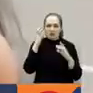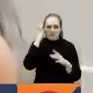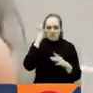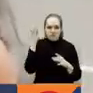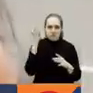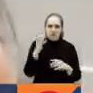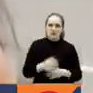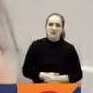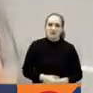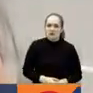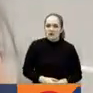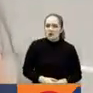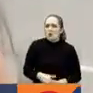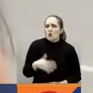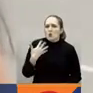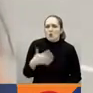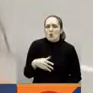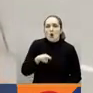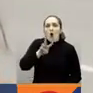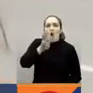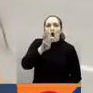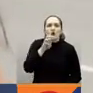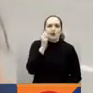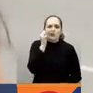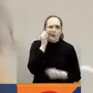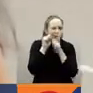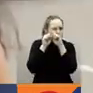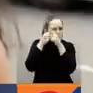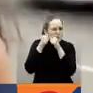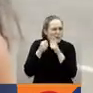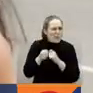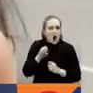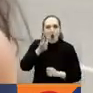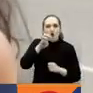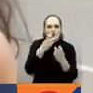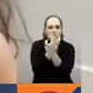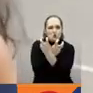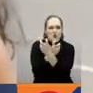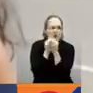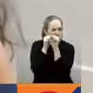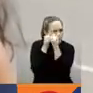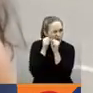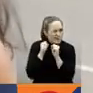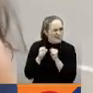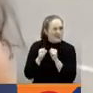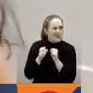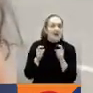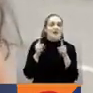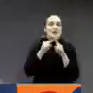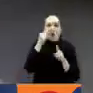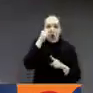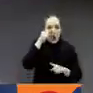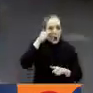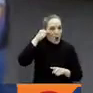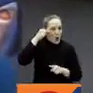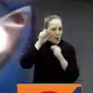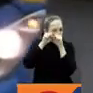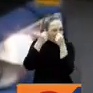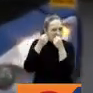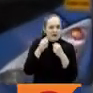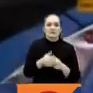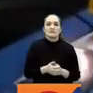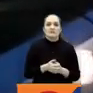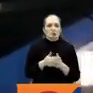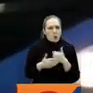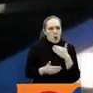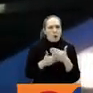una fractura de 8 pedacitos. Me lo fracturó también parte de la órbita del ojo. Su recuperación ha